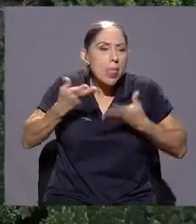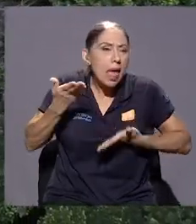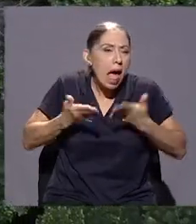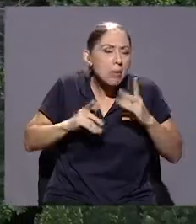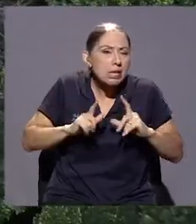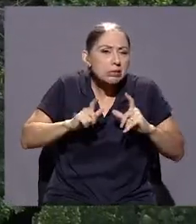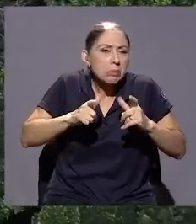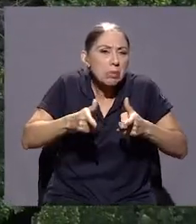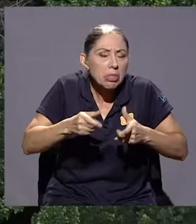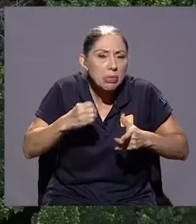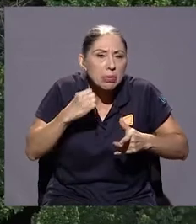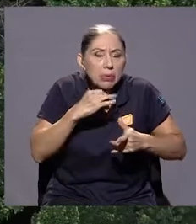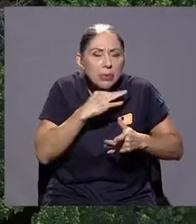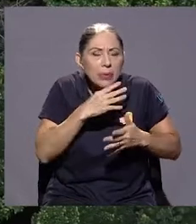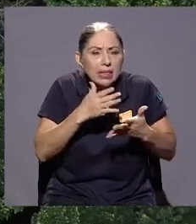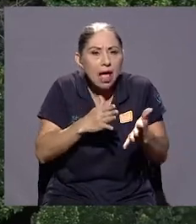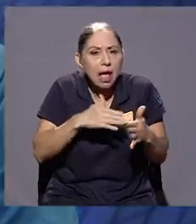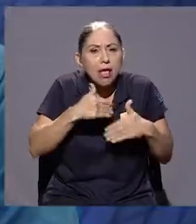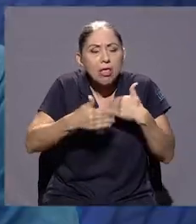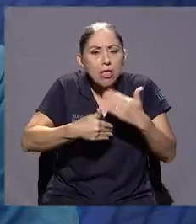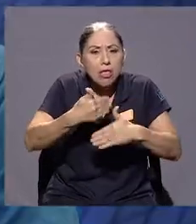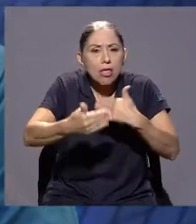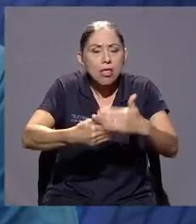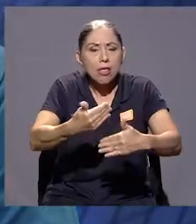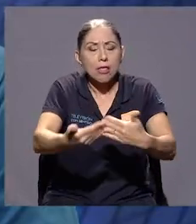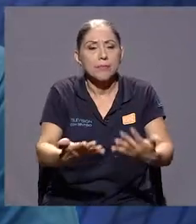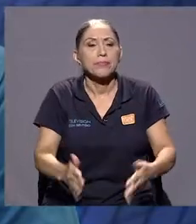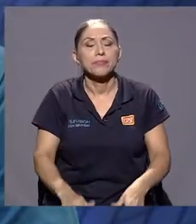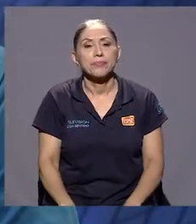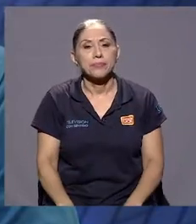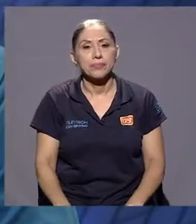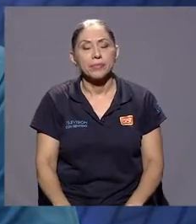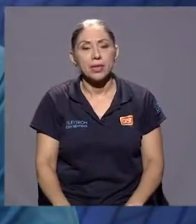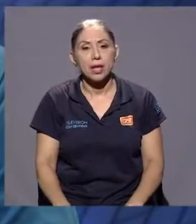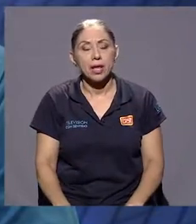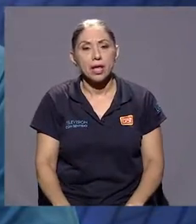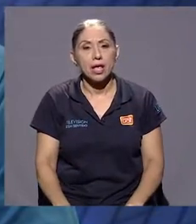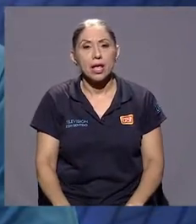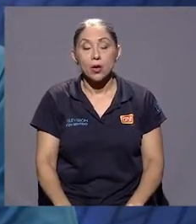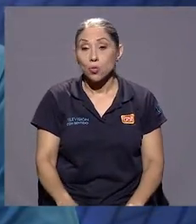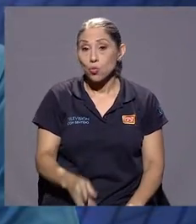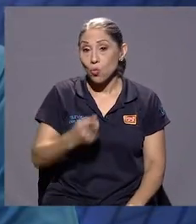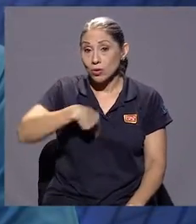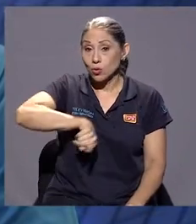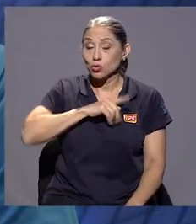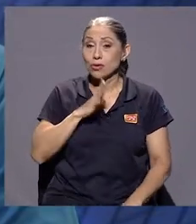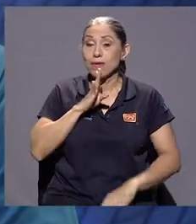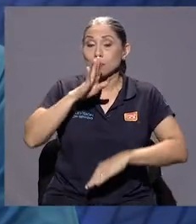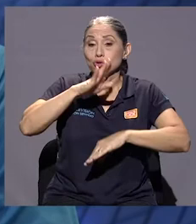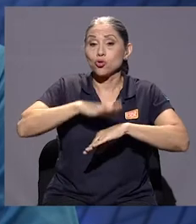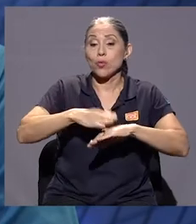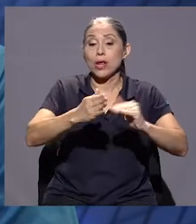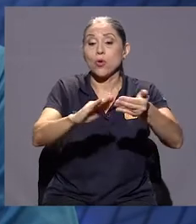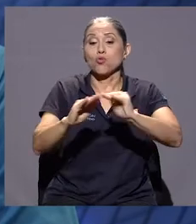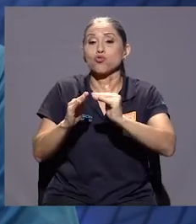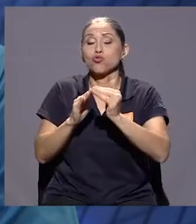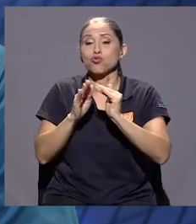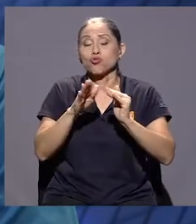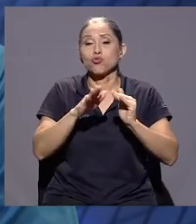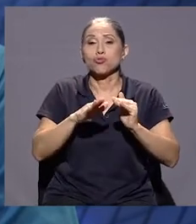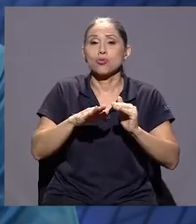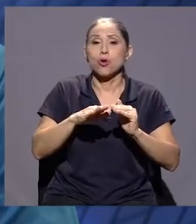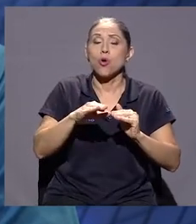pero llegamos a entender por ejemplo cuando hablamos de un río urbano estamos hablando de cuentas de urbanas